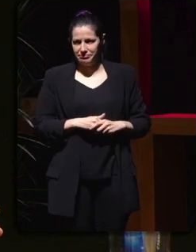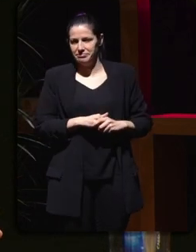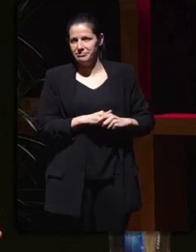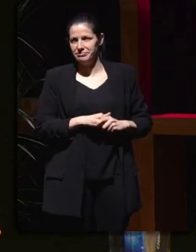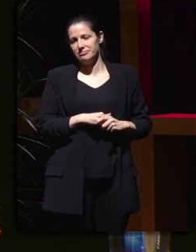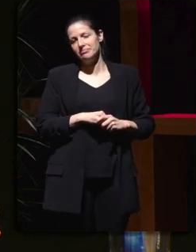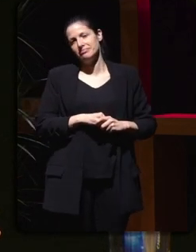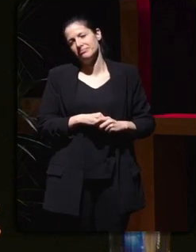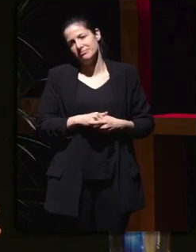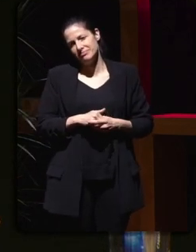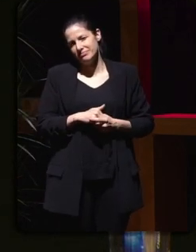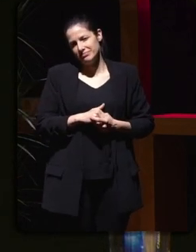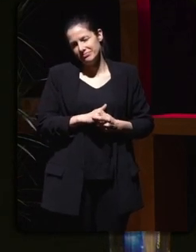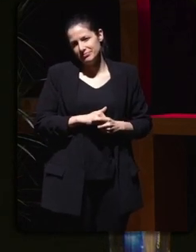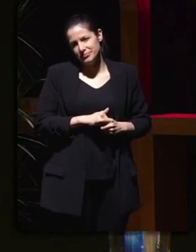Bueno pues